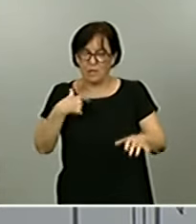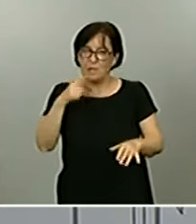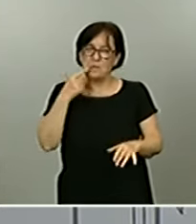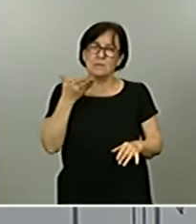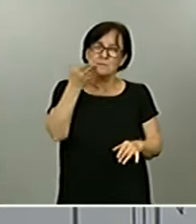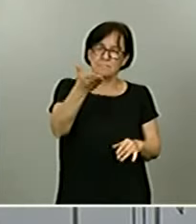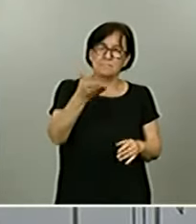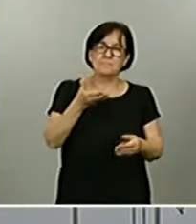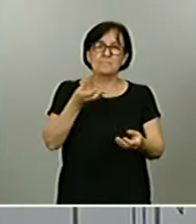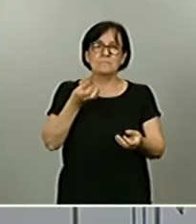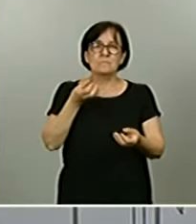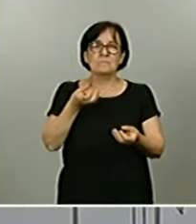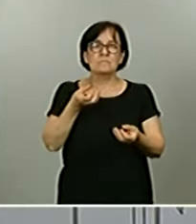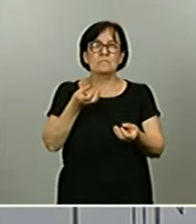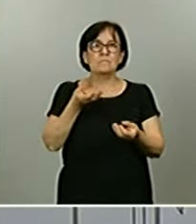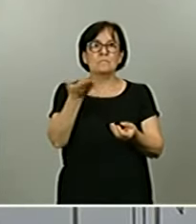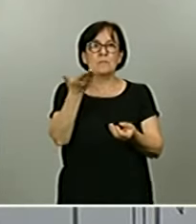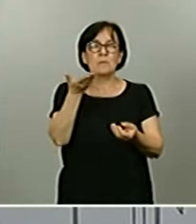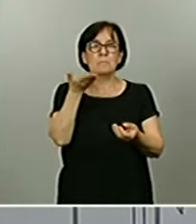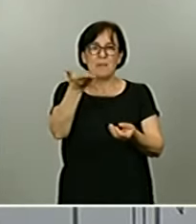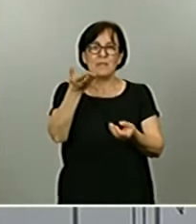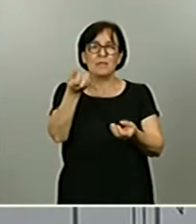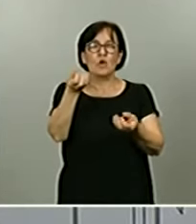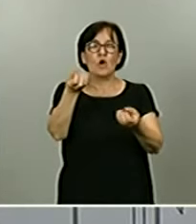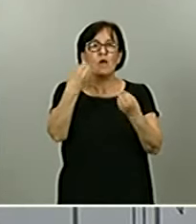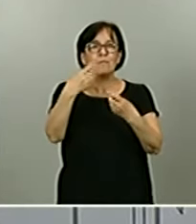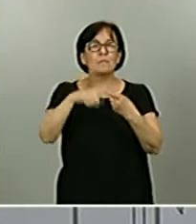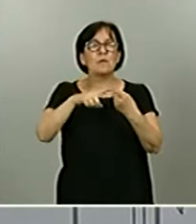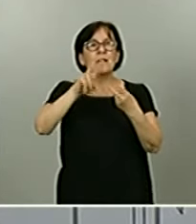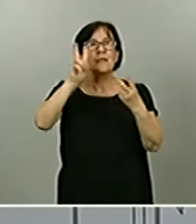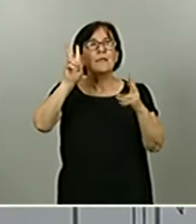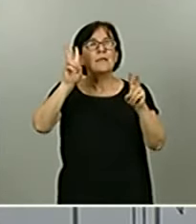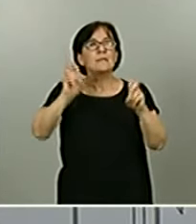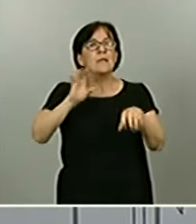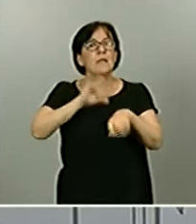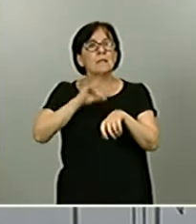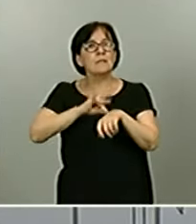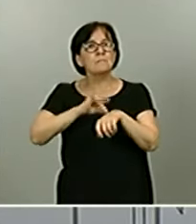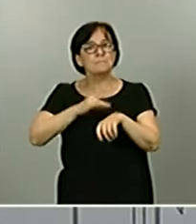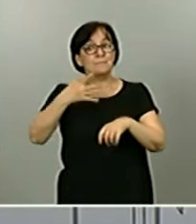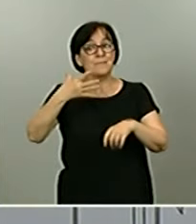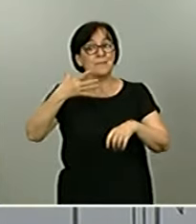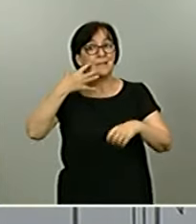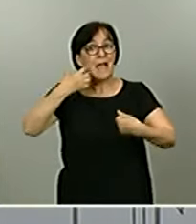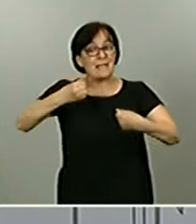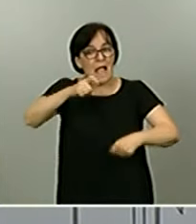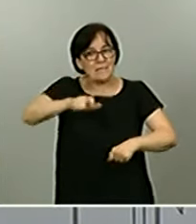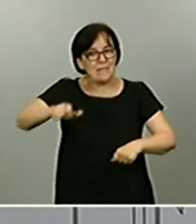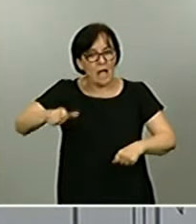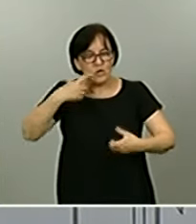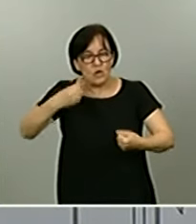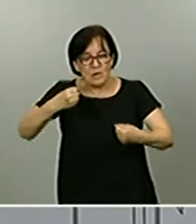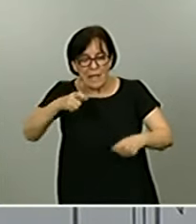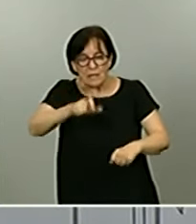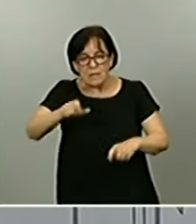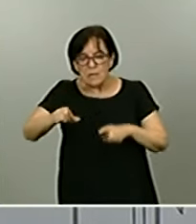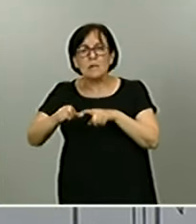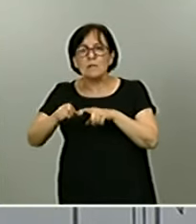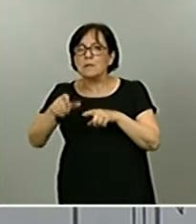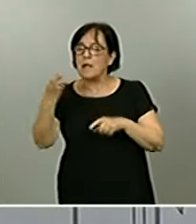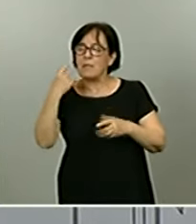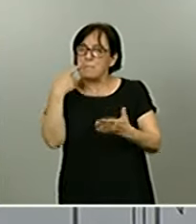sobre los casos entre sanitarios. Es cierto que los casos entre sanitarios se tienen que verificar